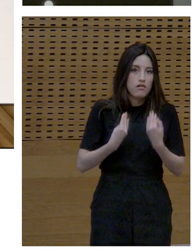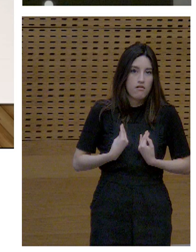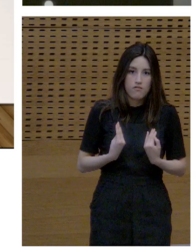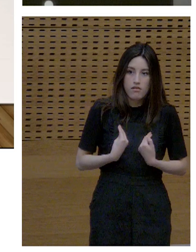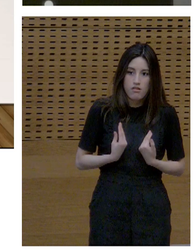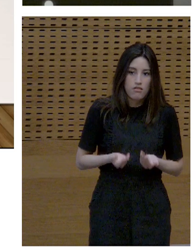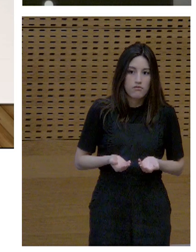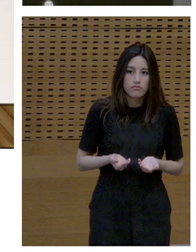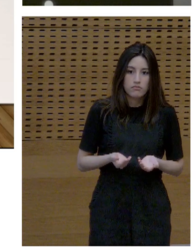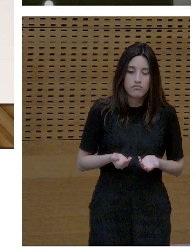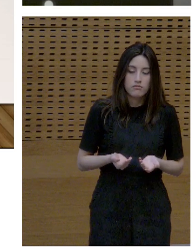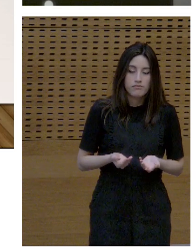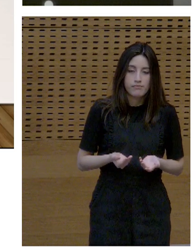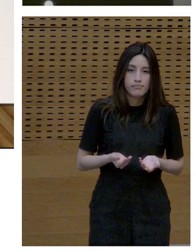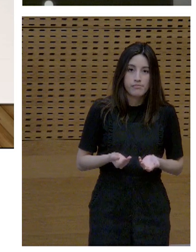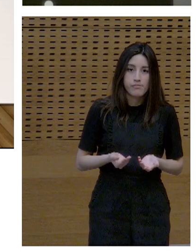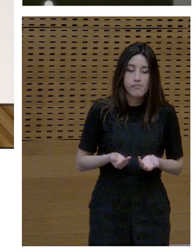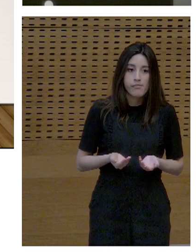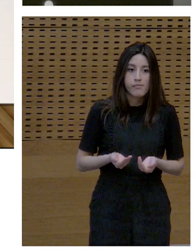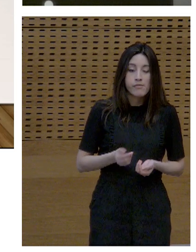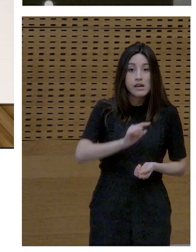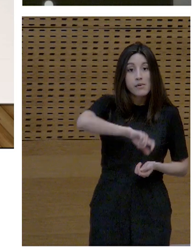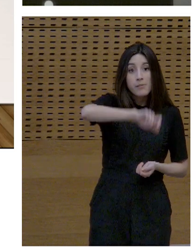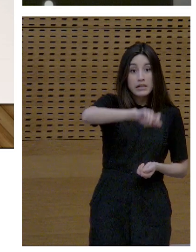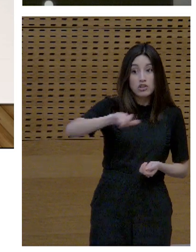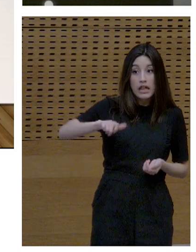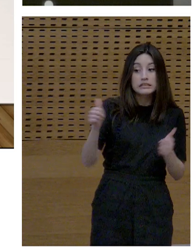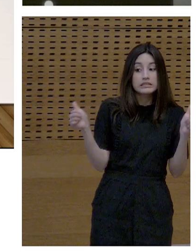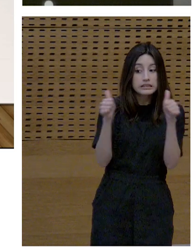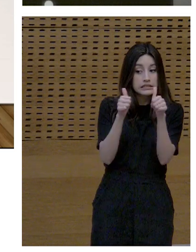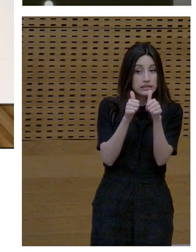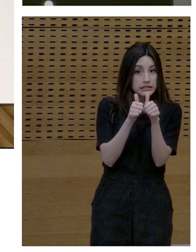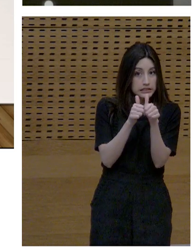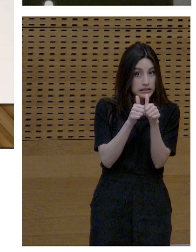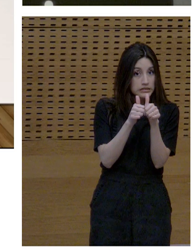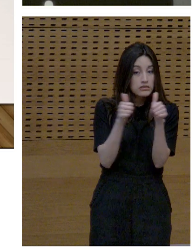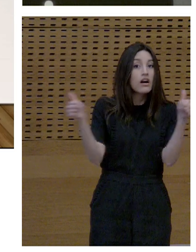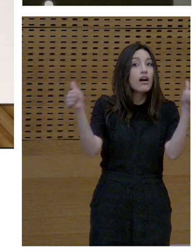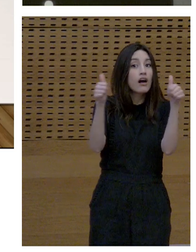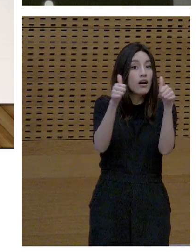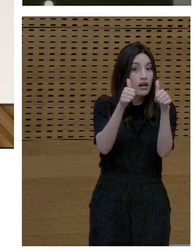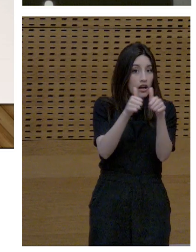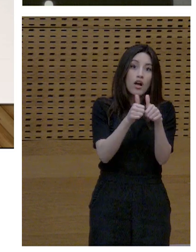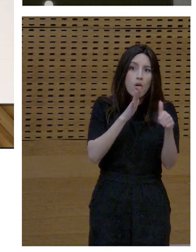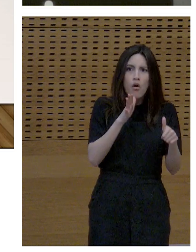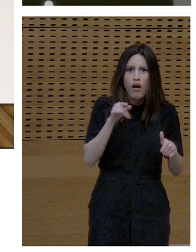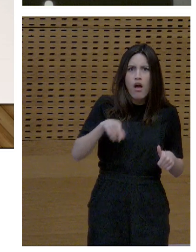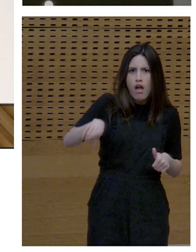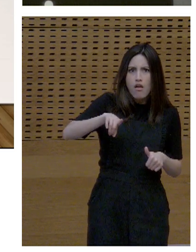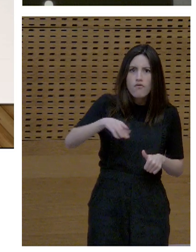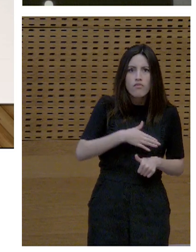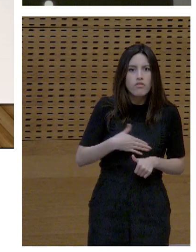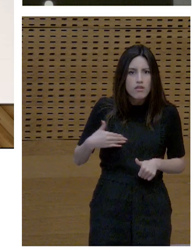¿no? Entonces, estas personas que están al lado, pues están al lado porque quieren y